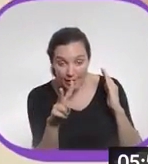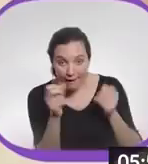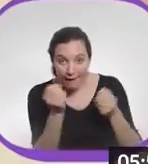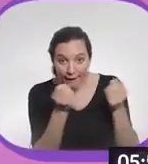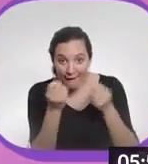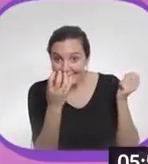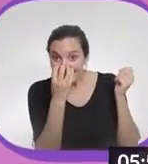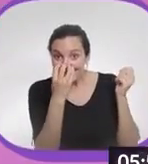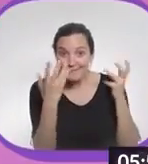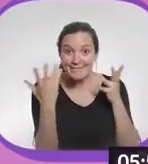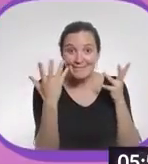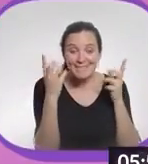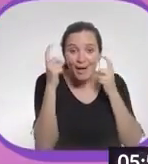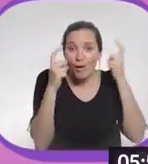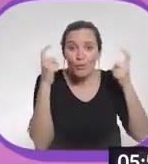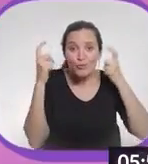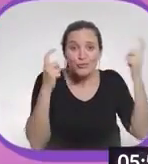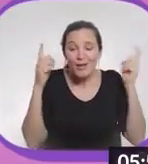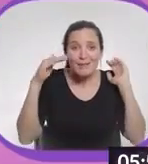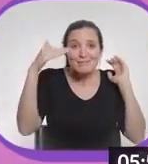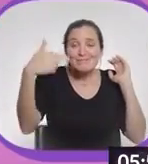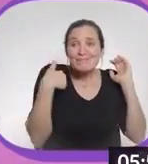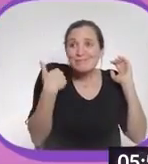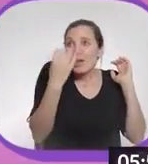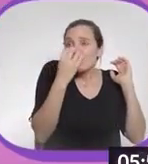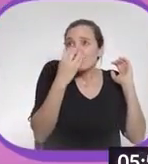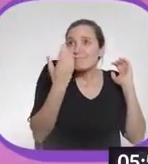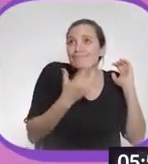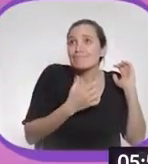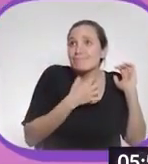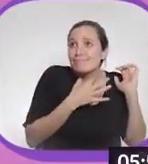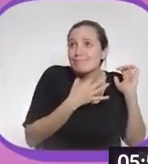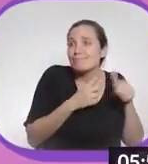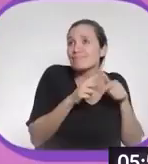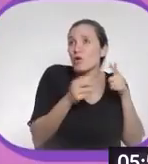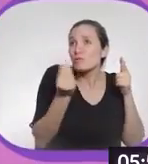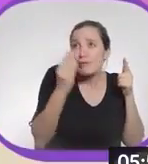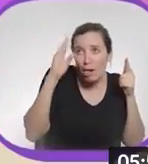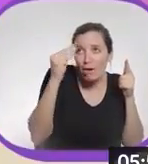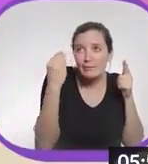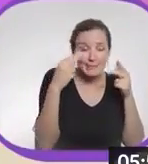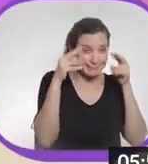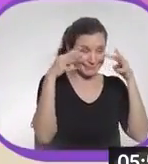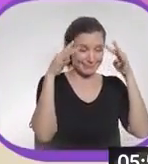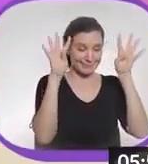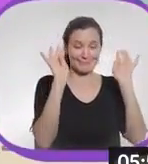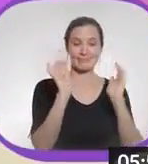payasos! Uno de mis dueños era payaso. O solo era sujeto al que le gustaba maquillarse los sábados en la noche.